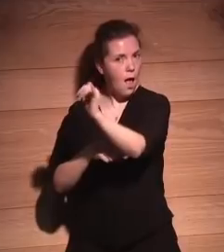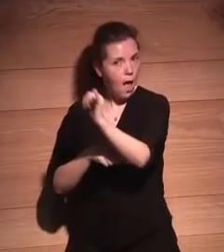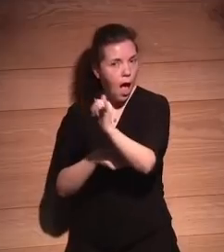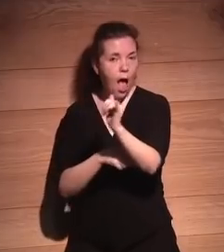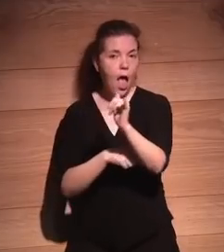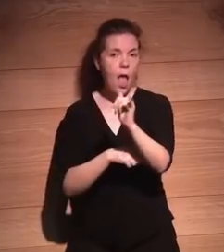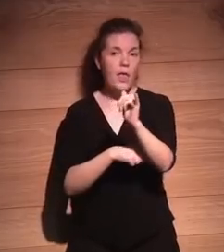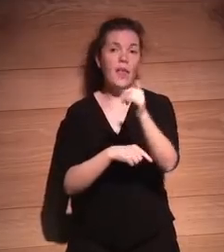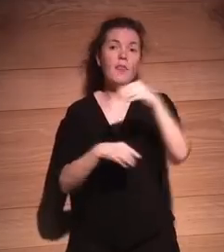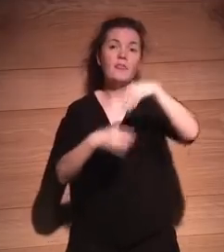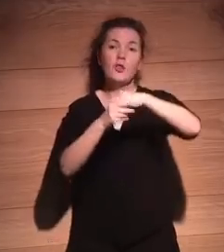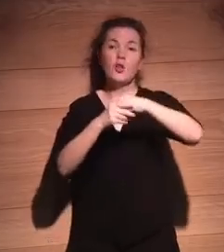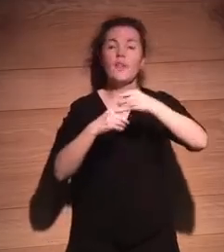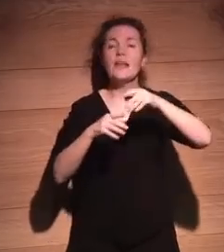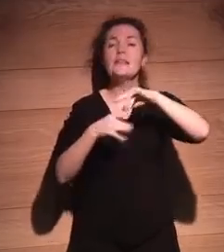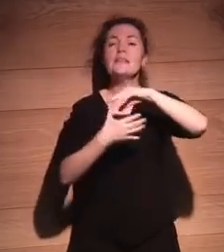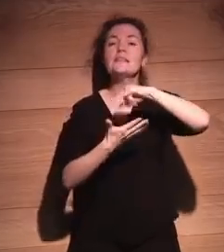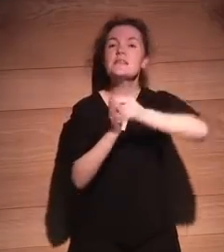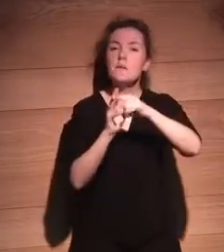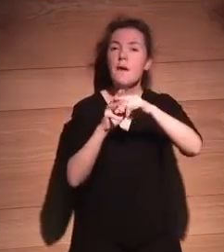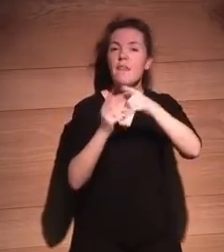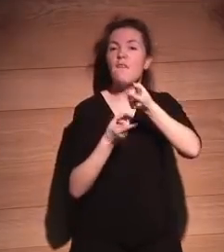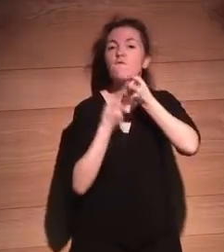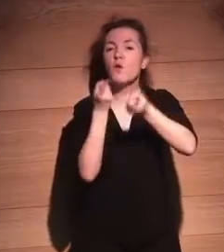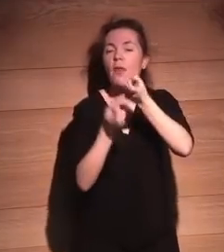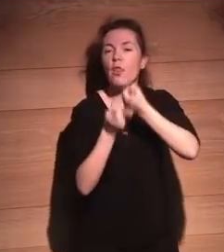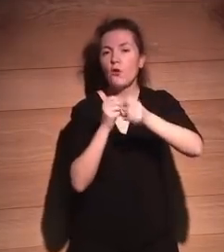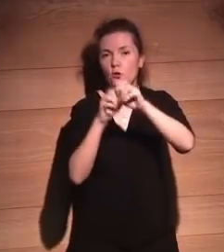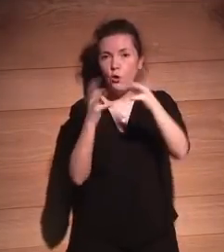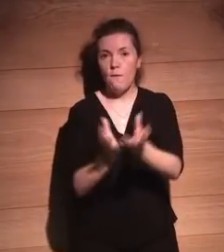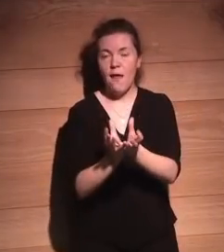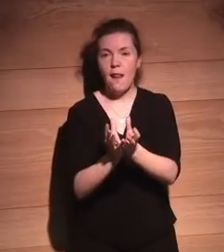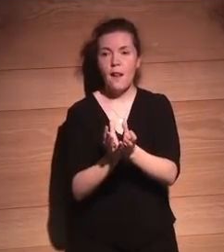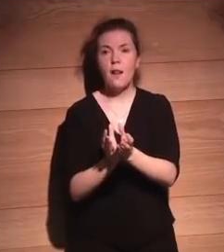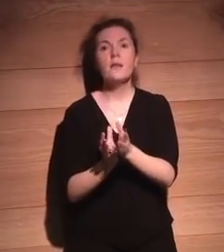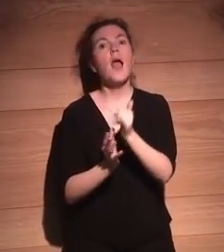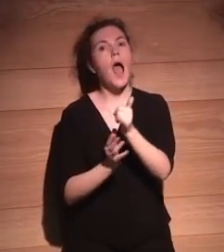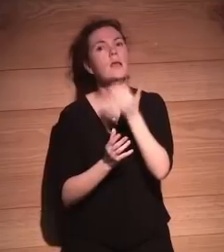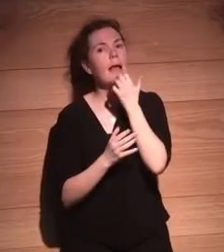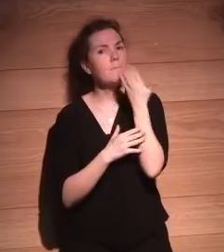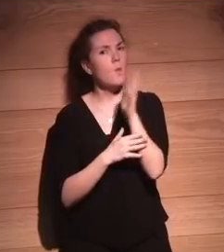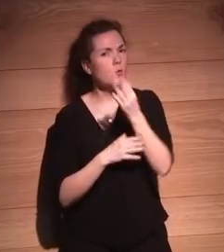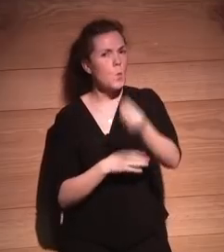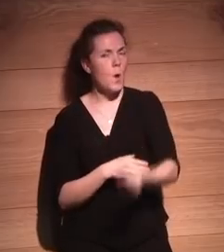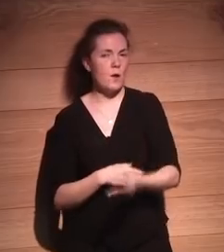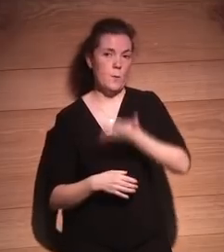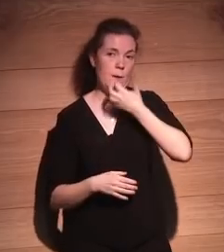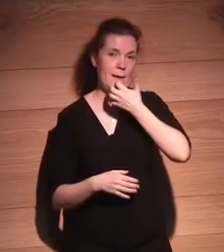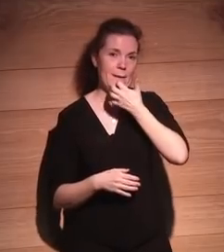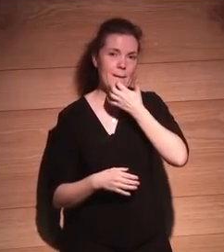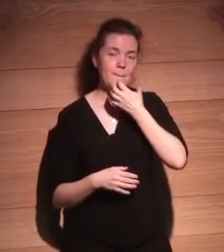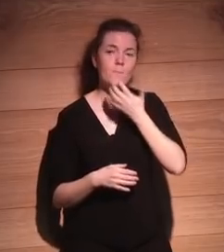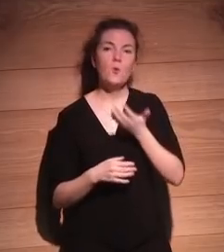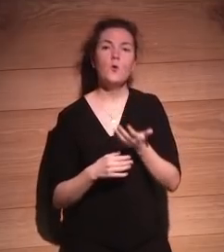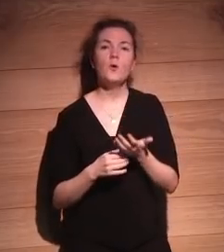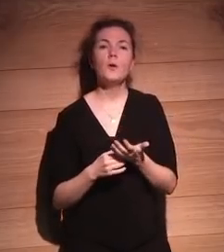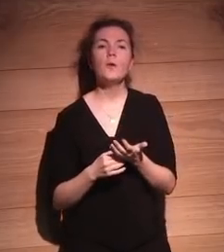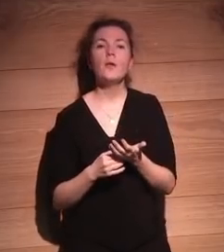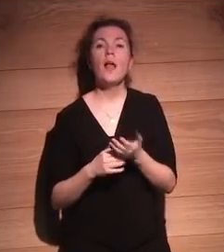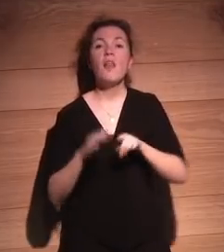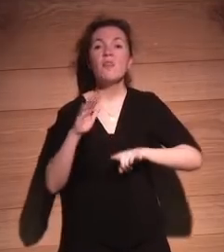el ecosistema informativo global. Y de ahí existen muy buenos ejemplos, como pueden ser los frutos o